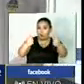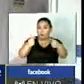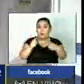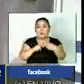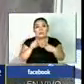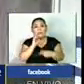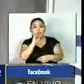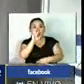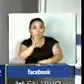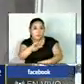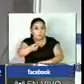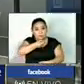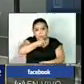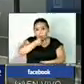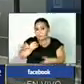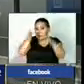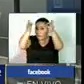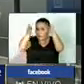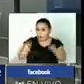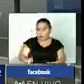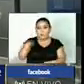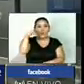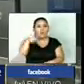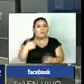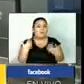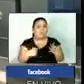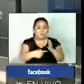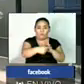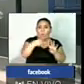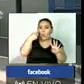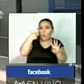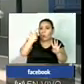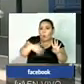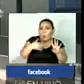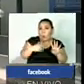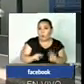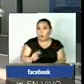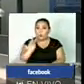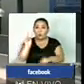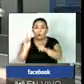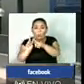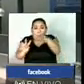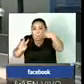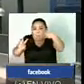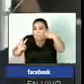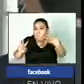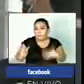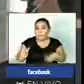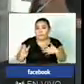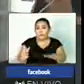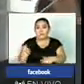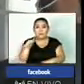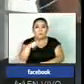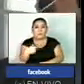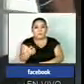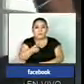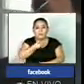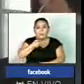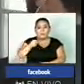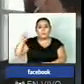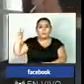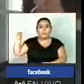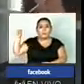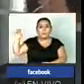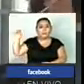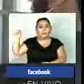Según el reporte oficial, actualmente hay cuatro casos graves y dos más en estado crítico. Este es un reporte de